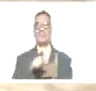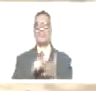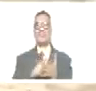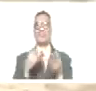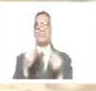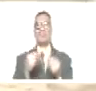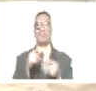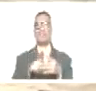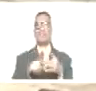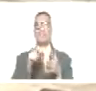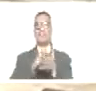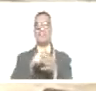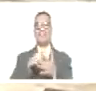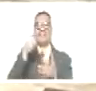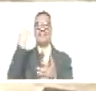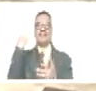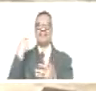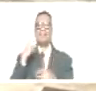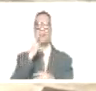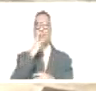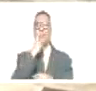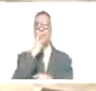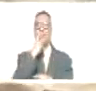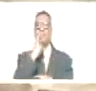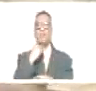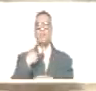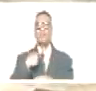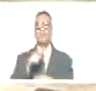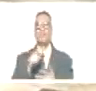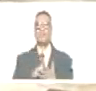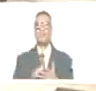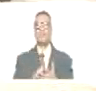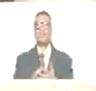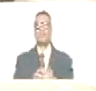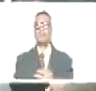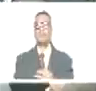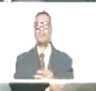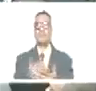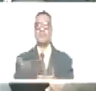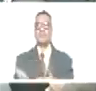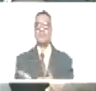anterior. Yo fui, adelante, por favor.